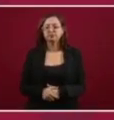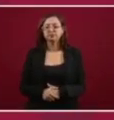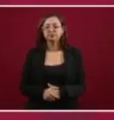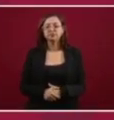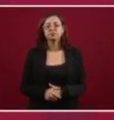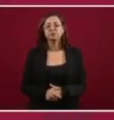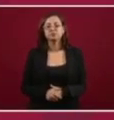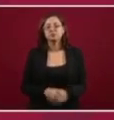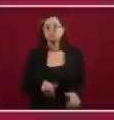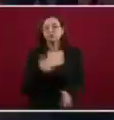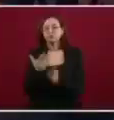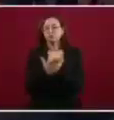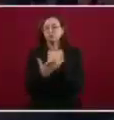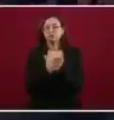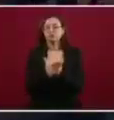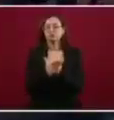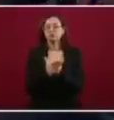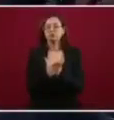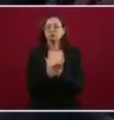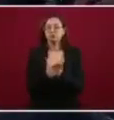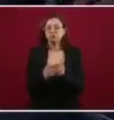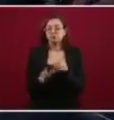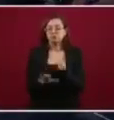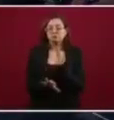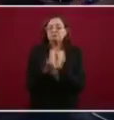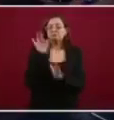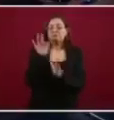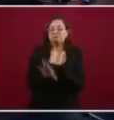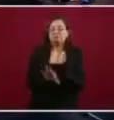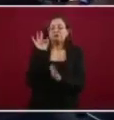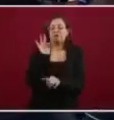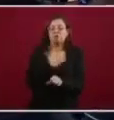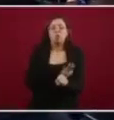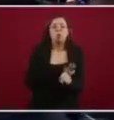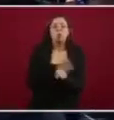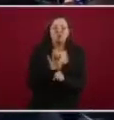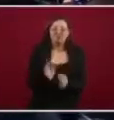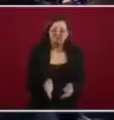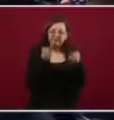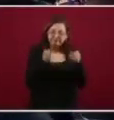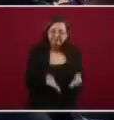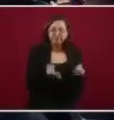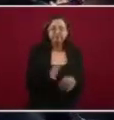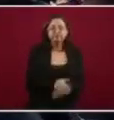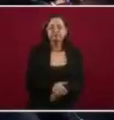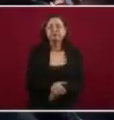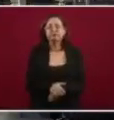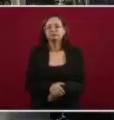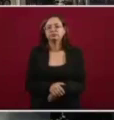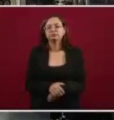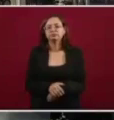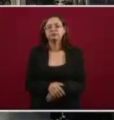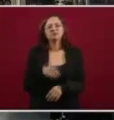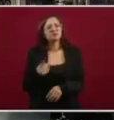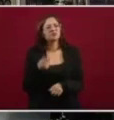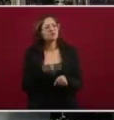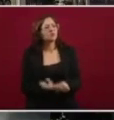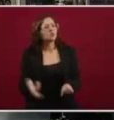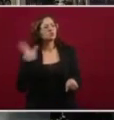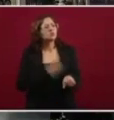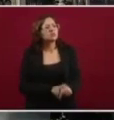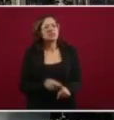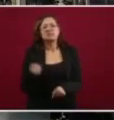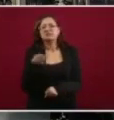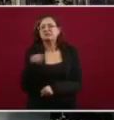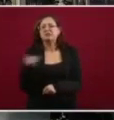una selección de cuáles pueden aplicarse. ¿Los hospitales que están pendientes, los